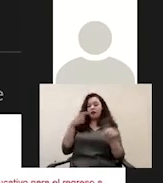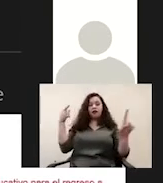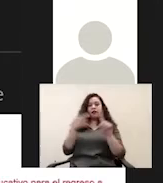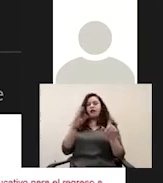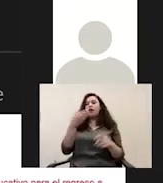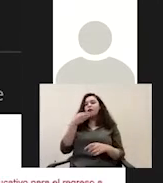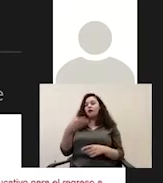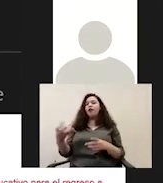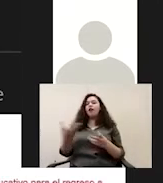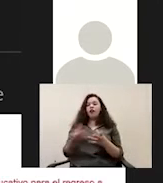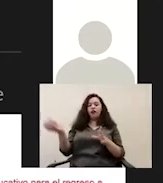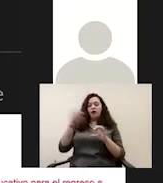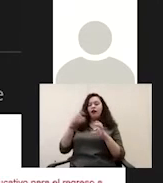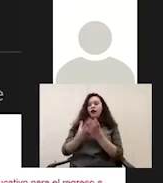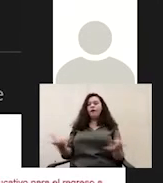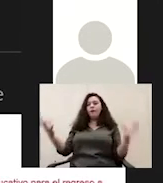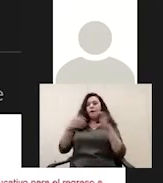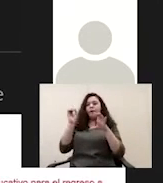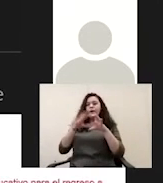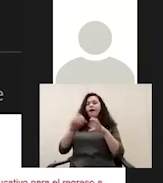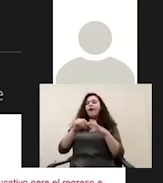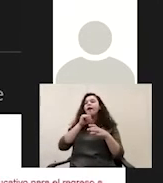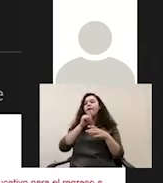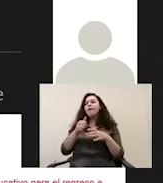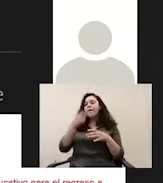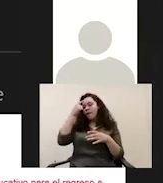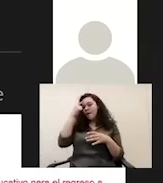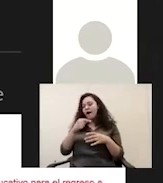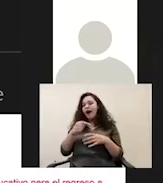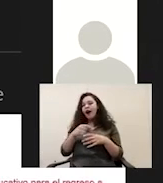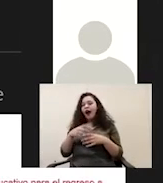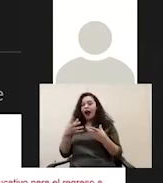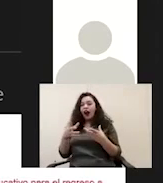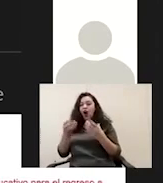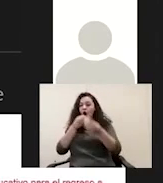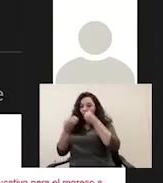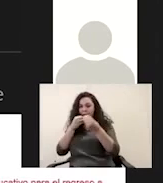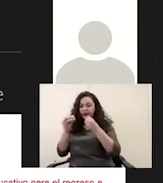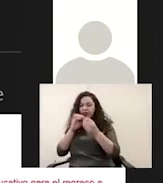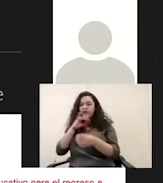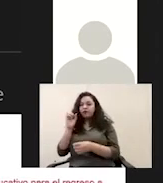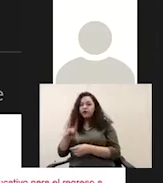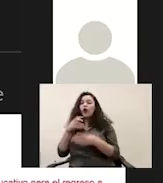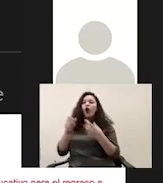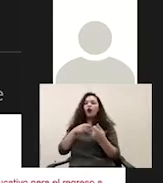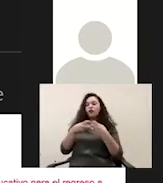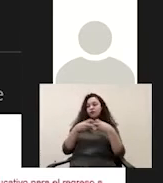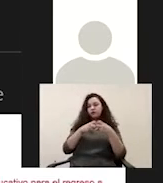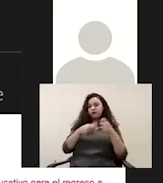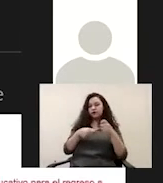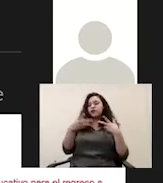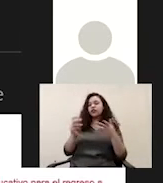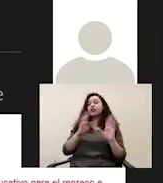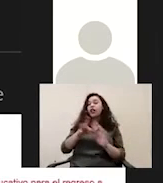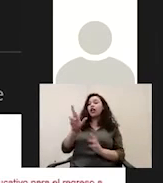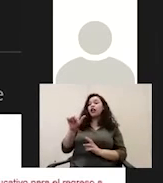una bolsa específica. Ya no va a entrar dentro de los inorgánicos y los orgánicos, va a entrar en un residuo